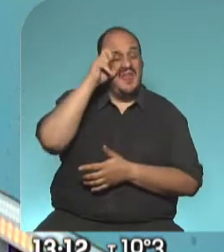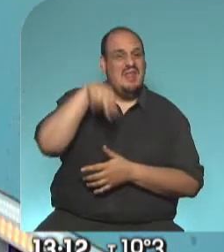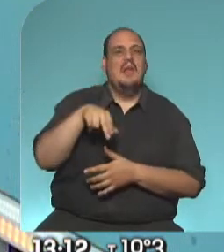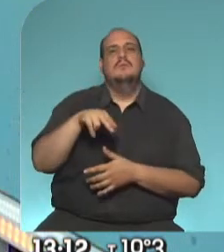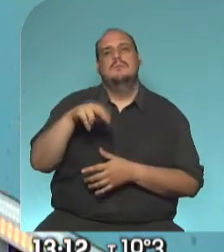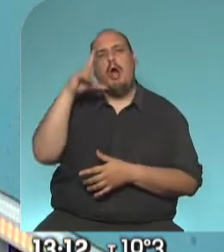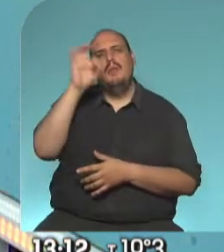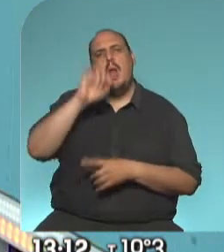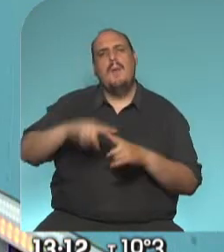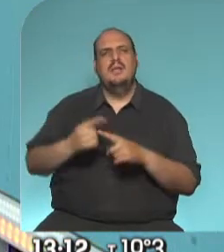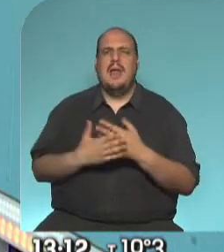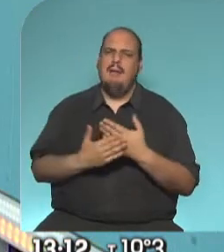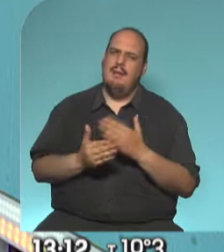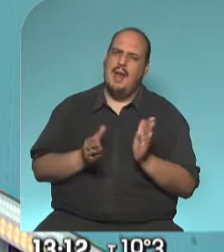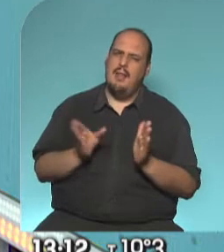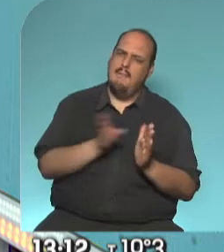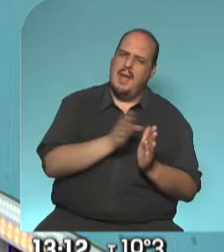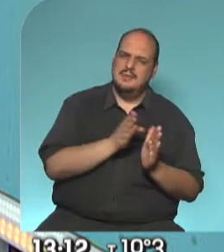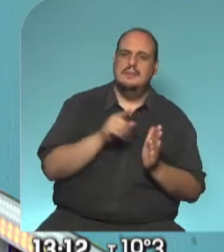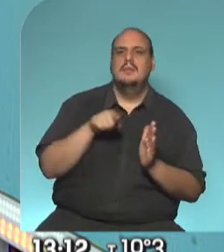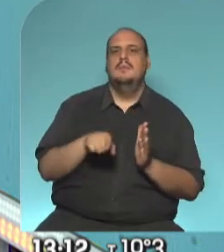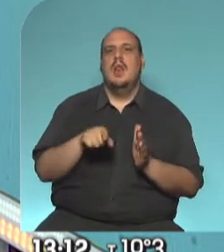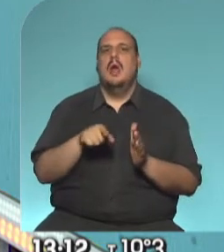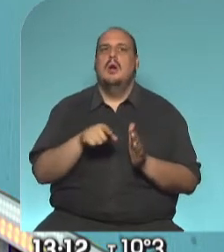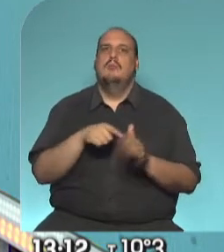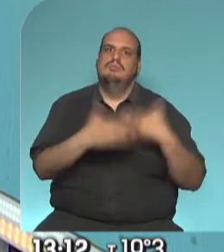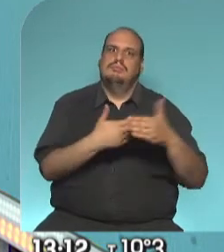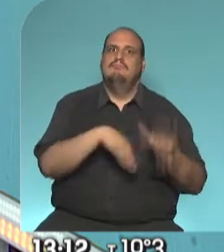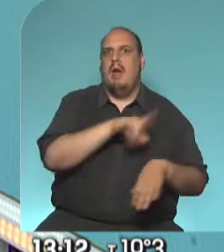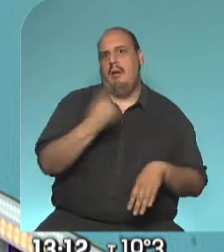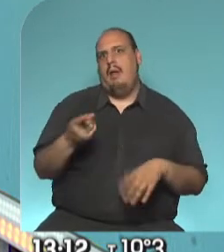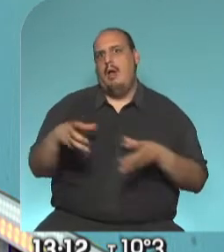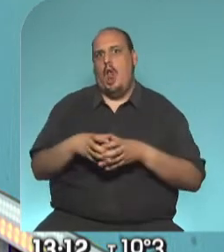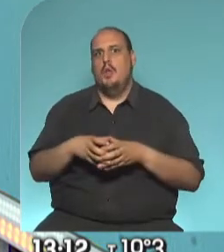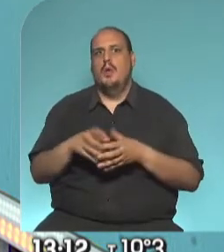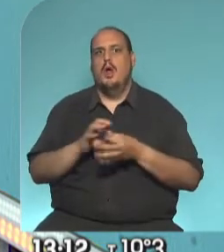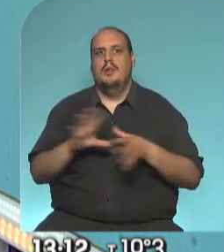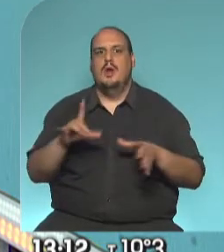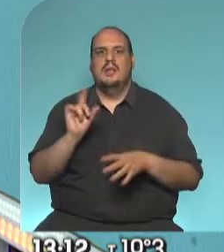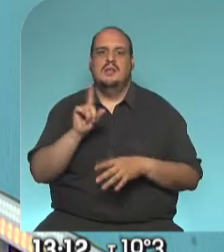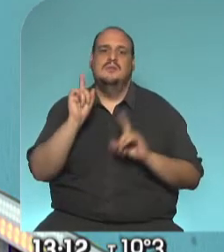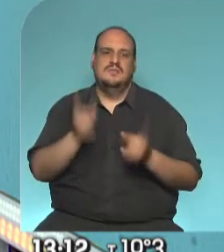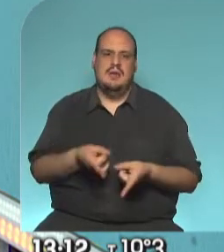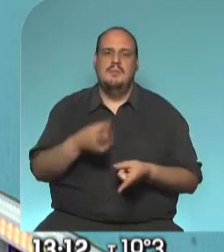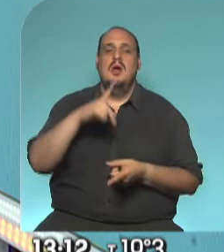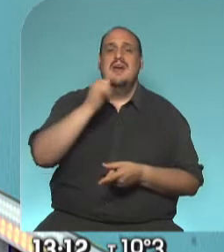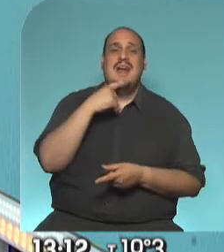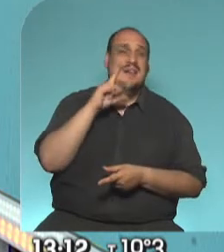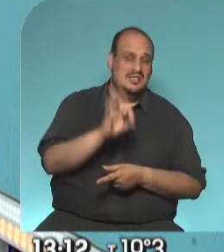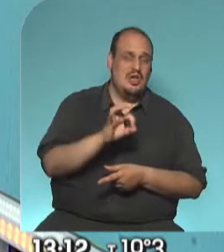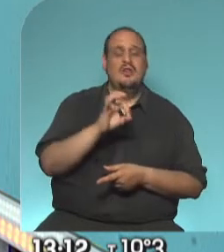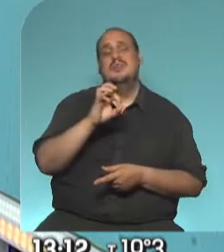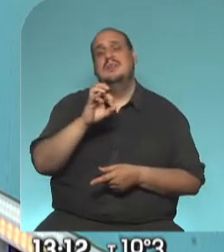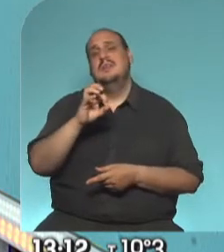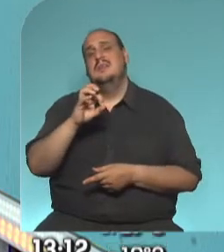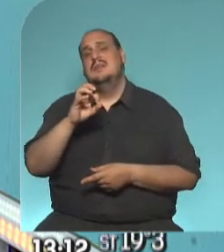no es considerada el ala ni por lejos más progresista del partido. De hecho, sabemos que Bernie Sanders y Alexandria Ocasio-Cortez tienen